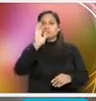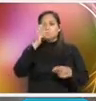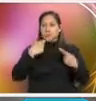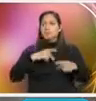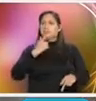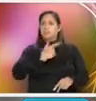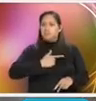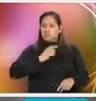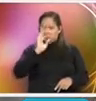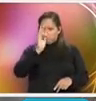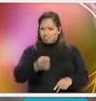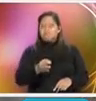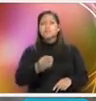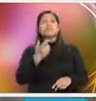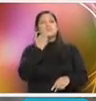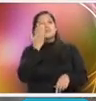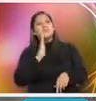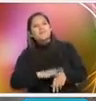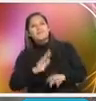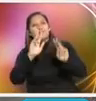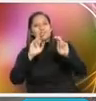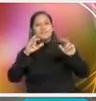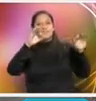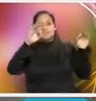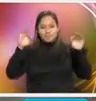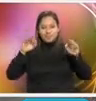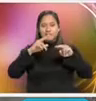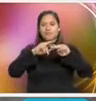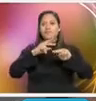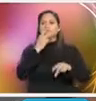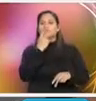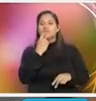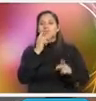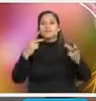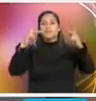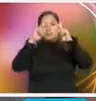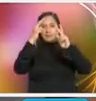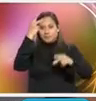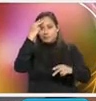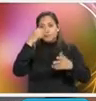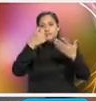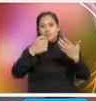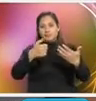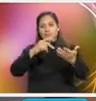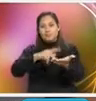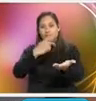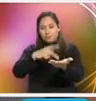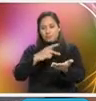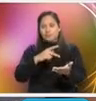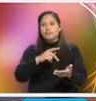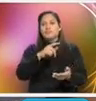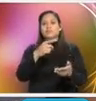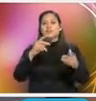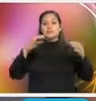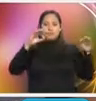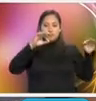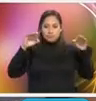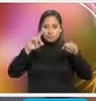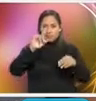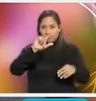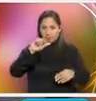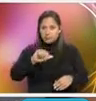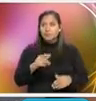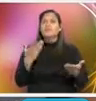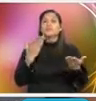del público y que quiere ver más danza. De alfombra roja, el Palacio de Bellas Artes en esta sexta temporada de danza. Oye,